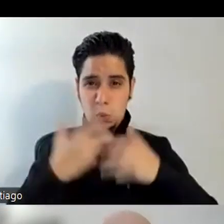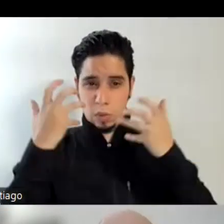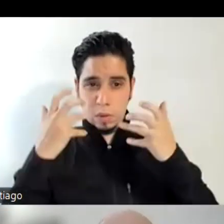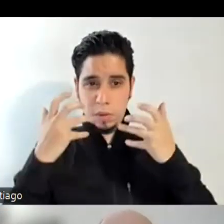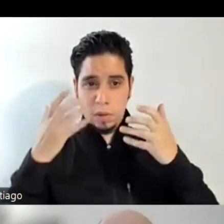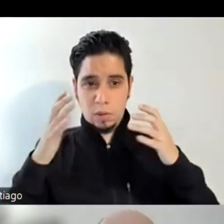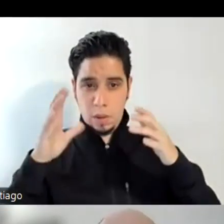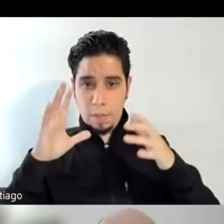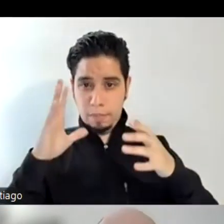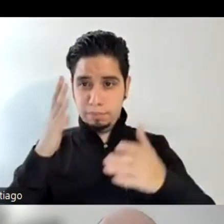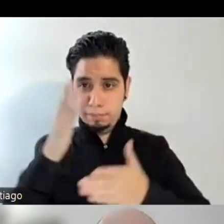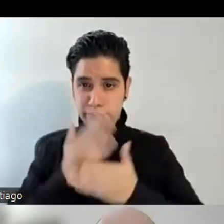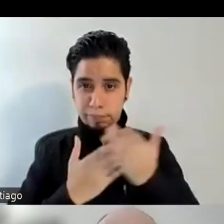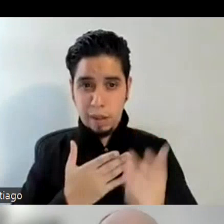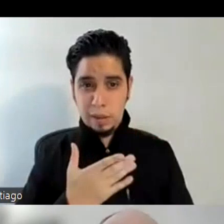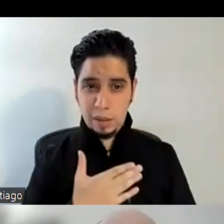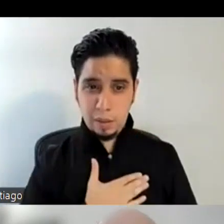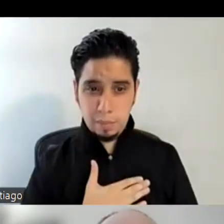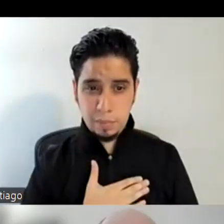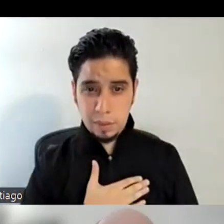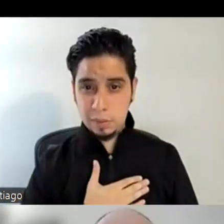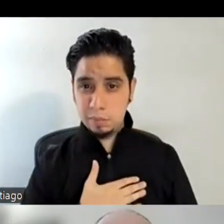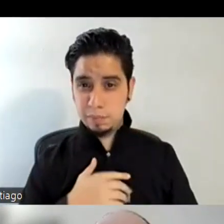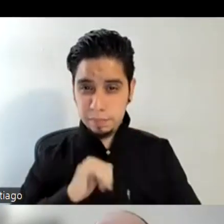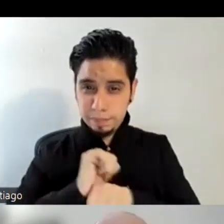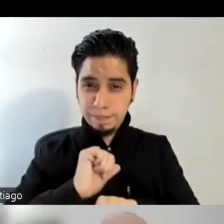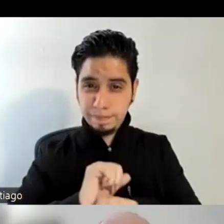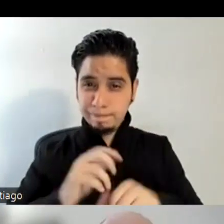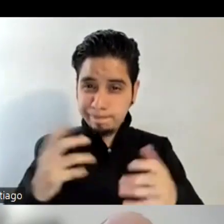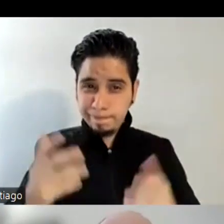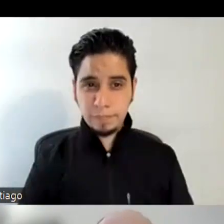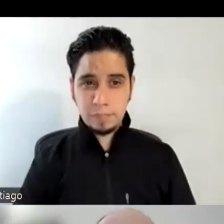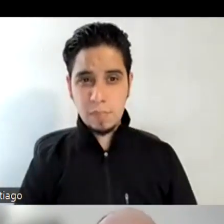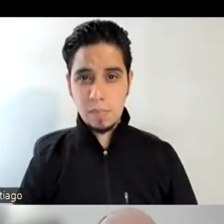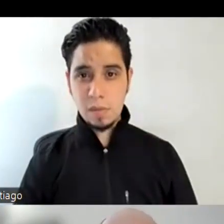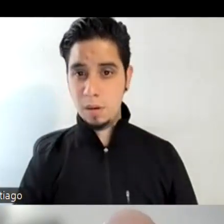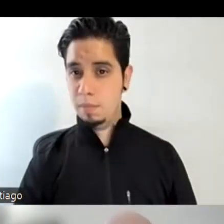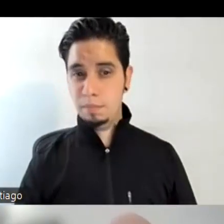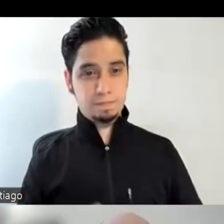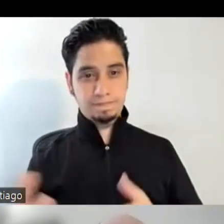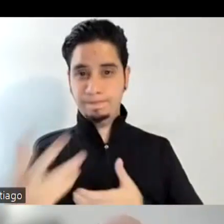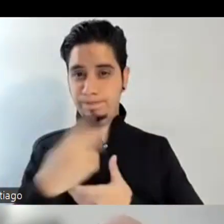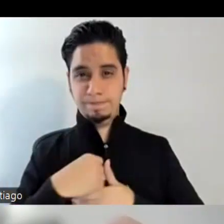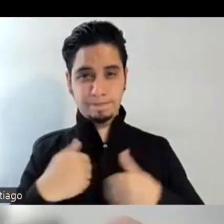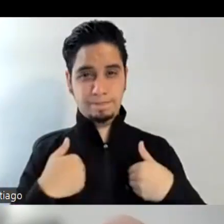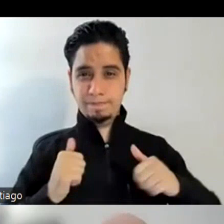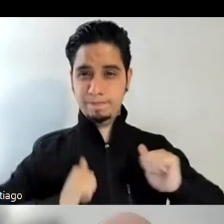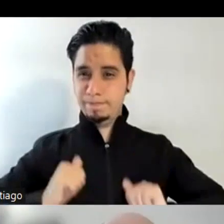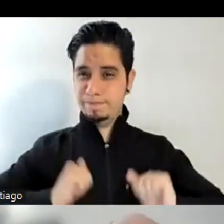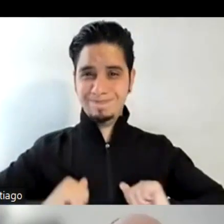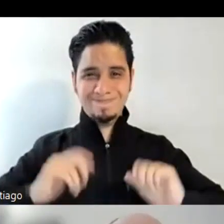esto es parte de lo que, ¿verdad?, de lo que hacemos? Sí, pero es que no dejas de ser artista, o sea. Pero